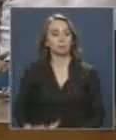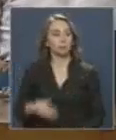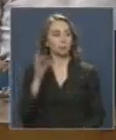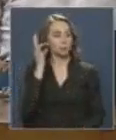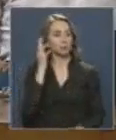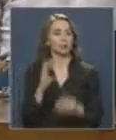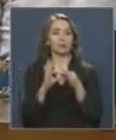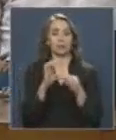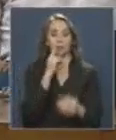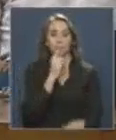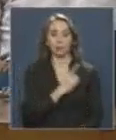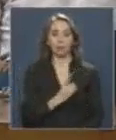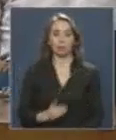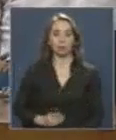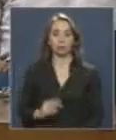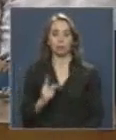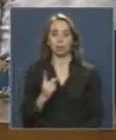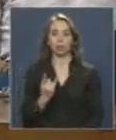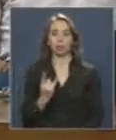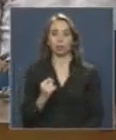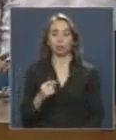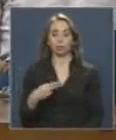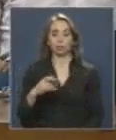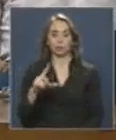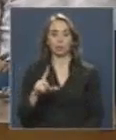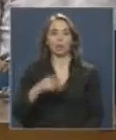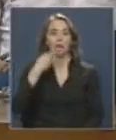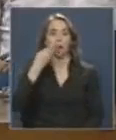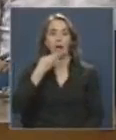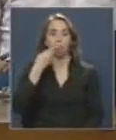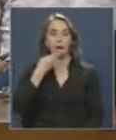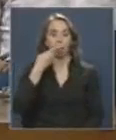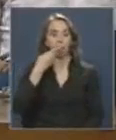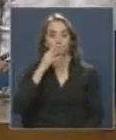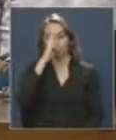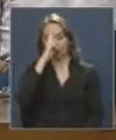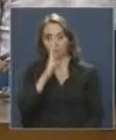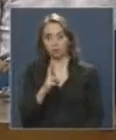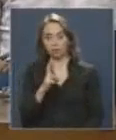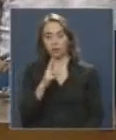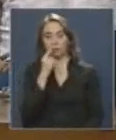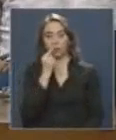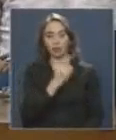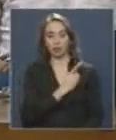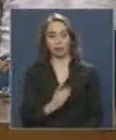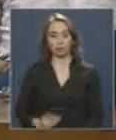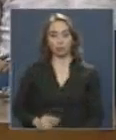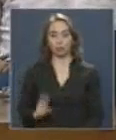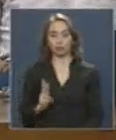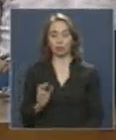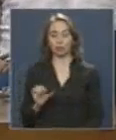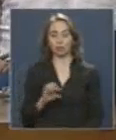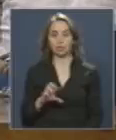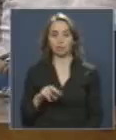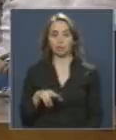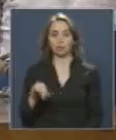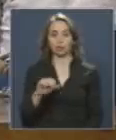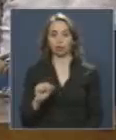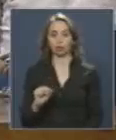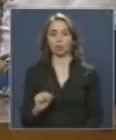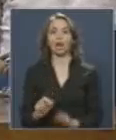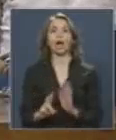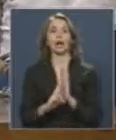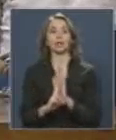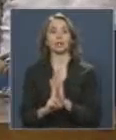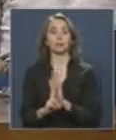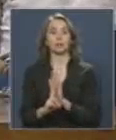Gracias, diputado Kuchel. Corresponde ahora hacer uso de la palabra al honorable diputado, el señor Fidel Espinosa Sandoval, en representación